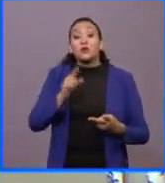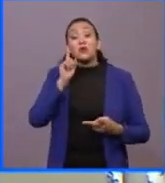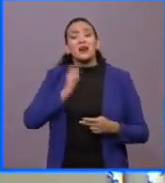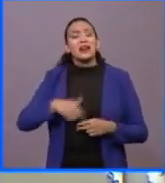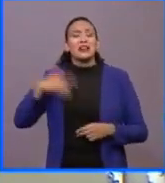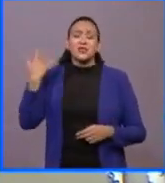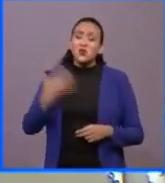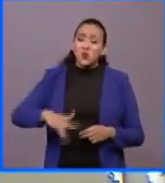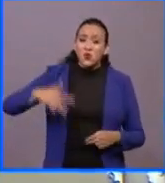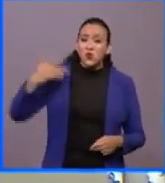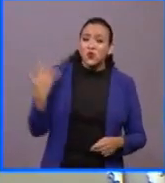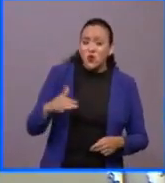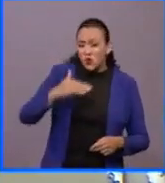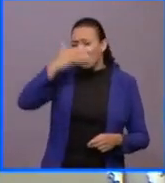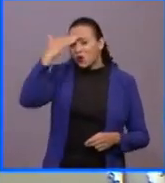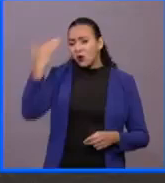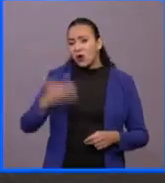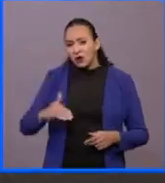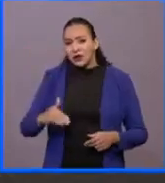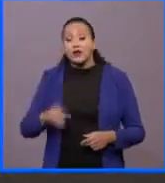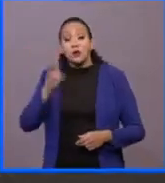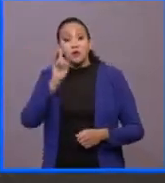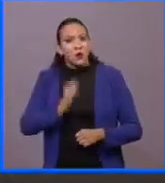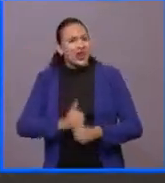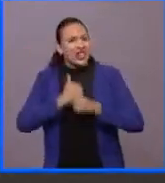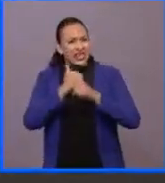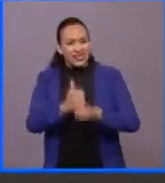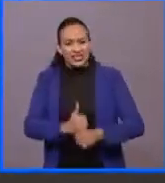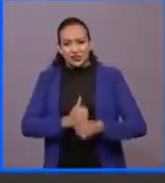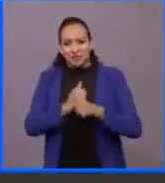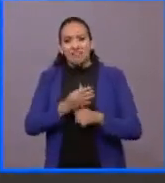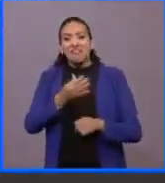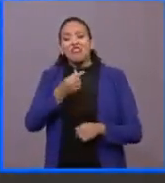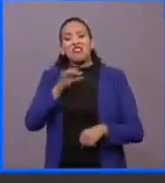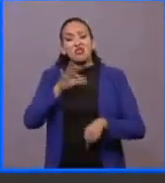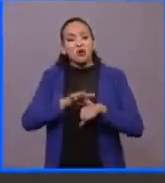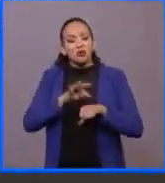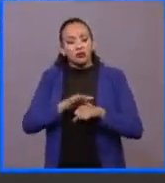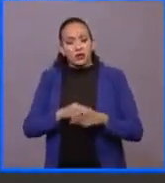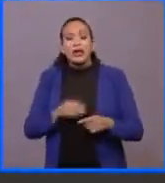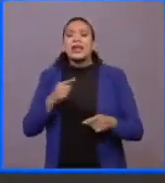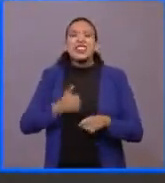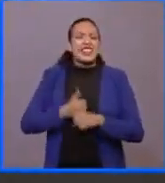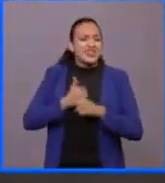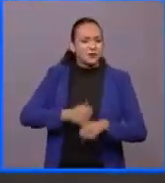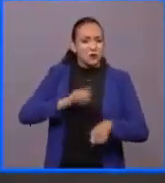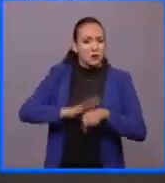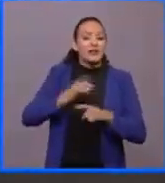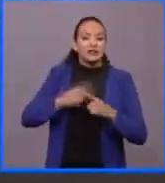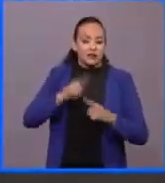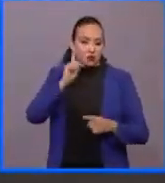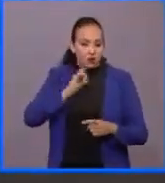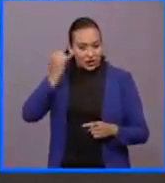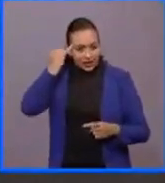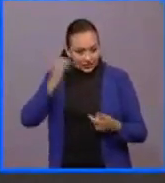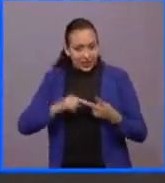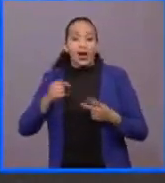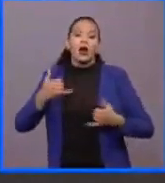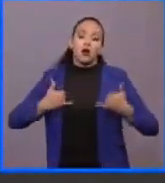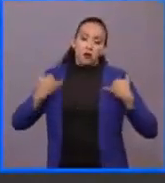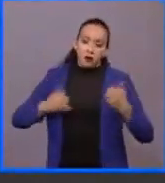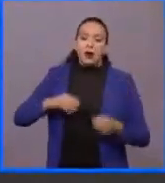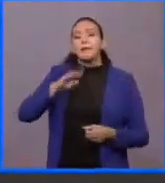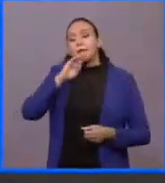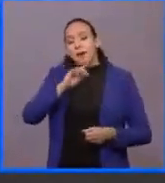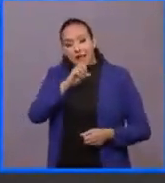dolor. En la mayoría de los casos, las mujeres víctimas de violencia obstétrica fueron mujeres indígenas, adolescentes, madres solteras